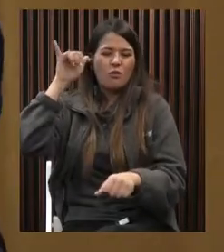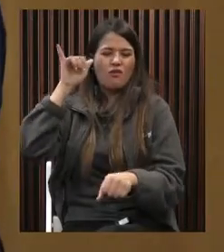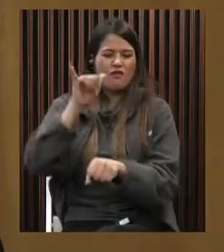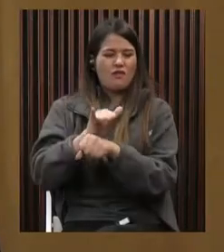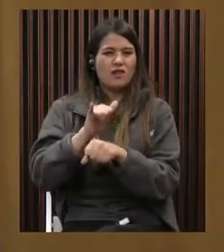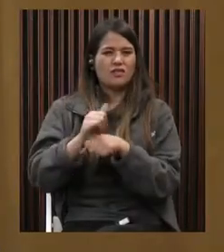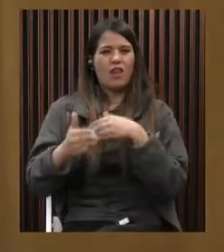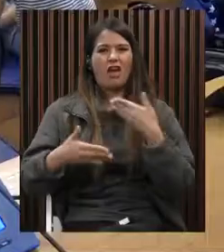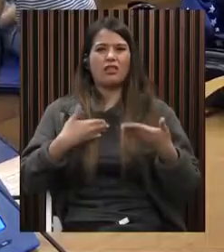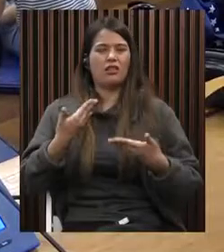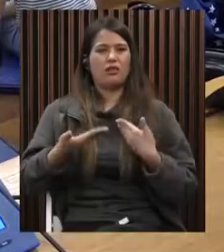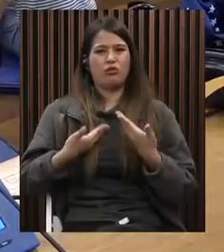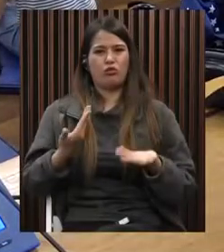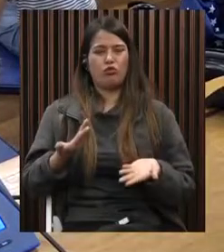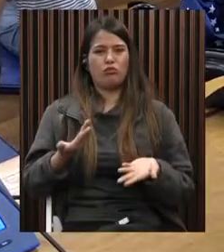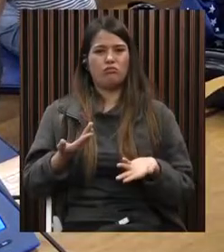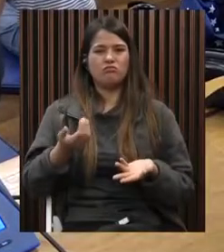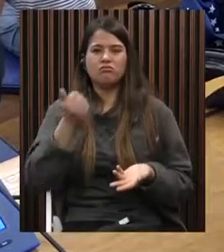actitudinales.